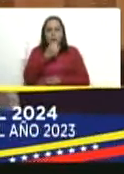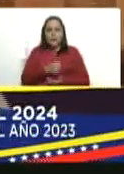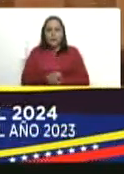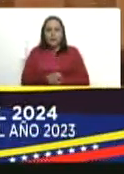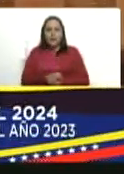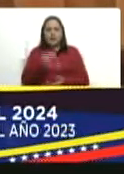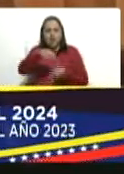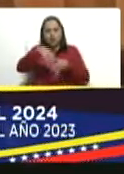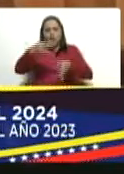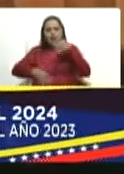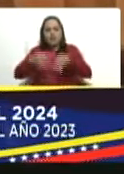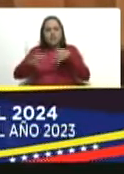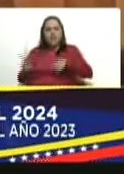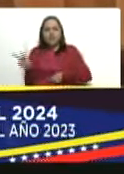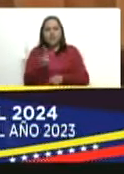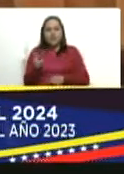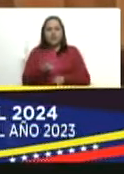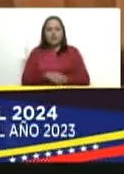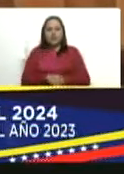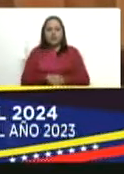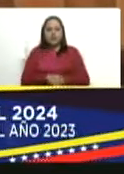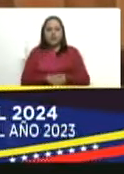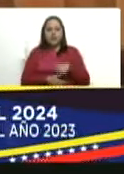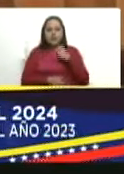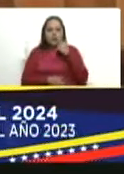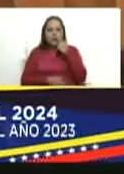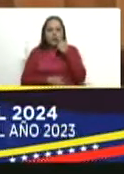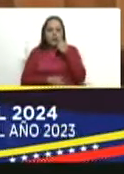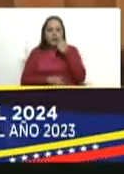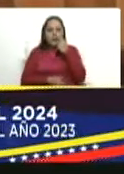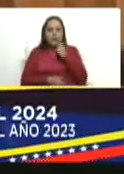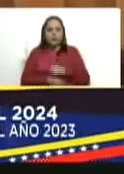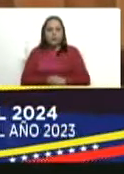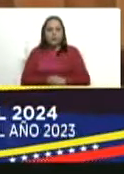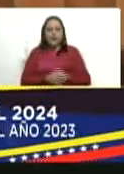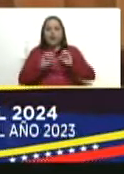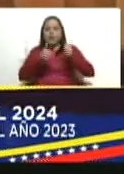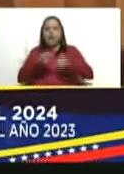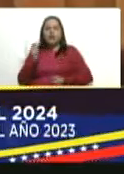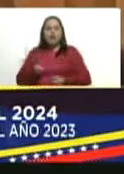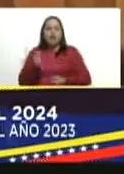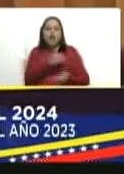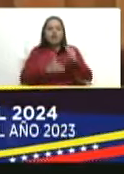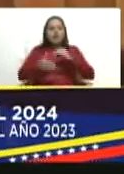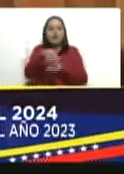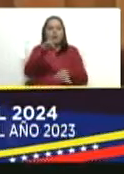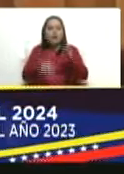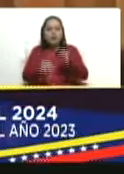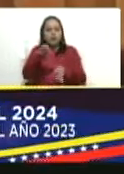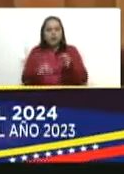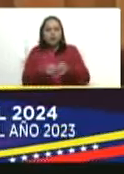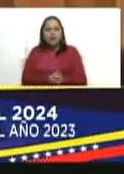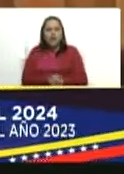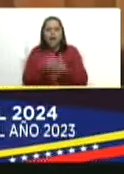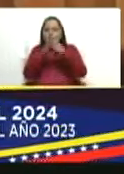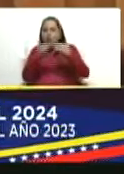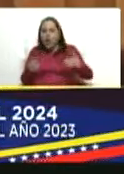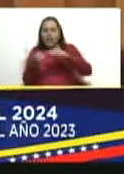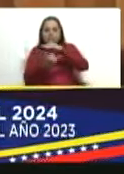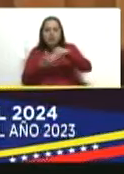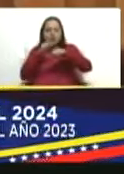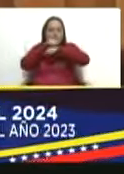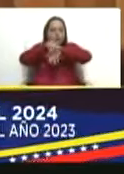la justicia venezolana, desde el Tribunal Supremo de Justicia a todas las instancias.